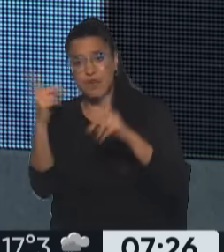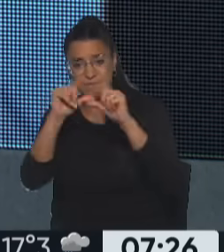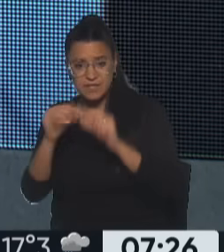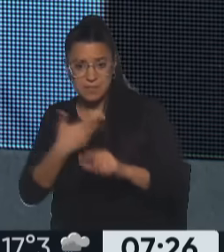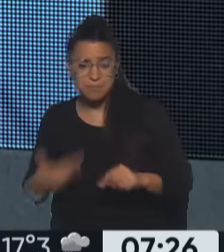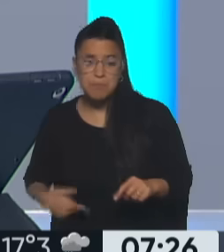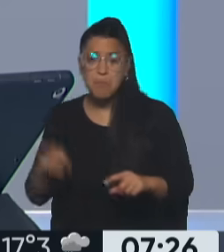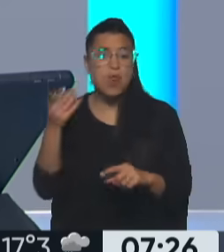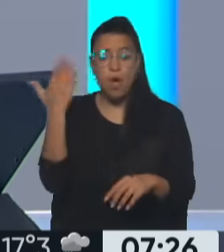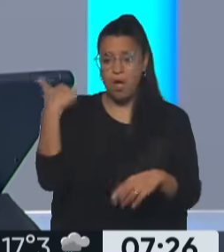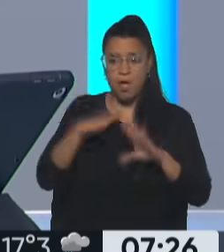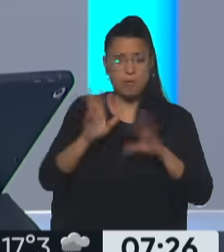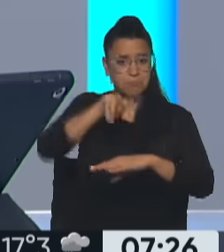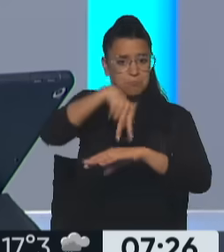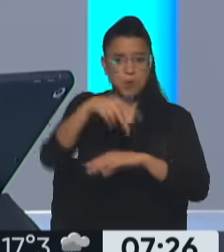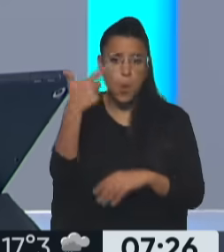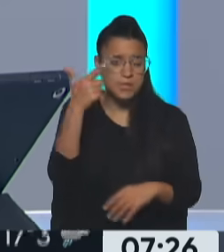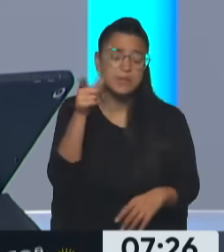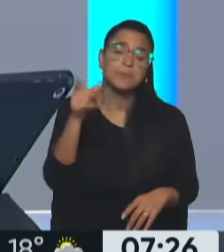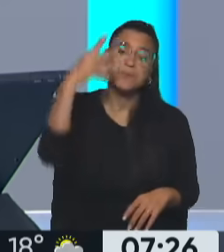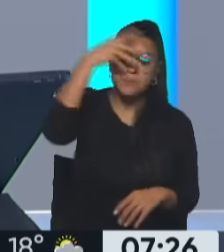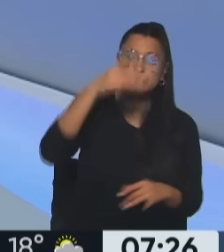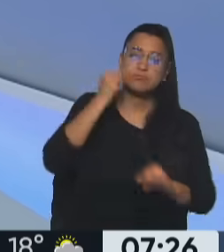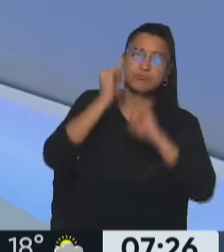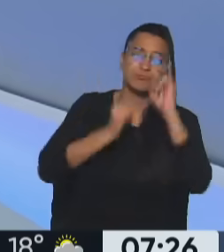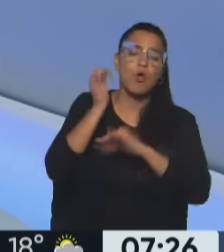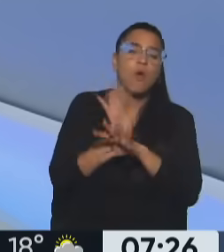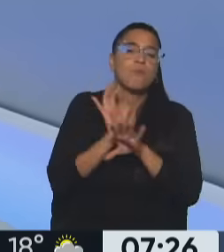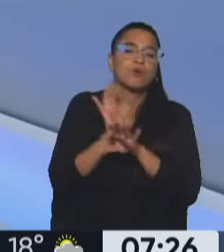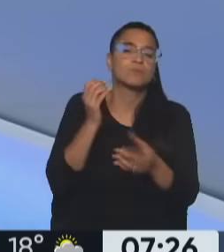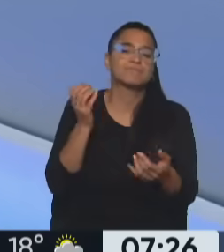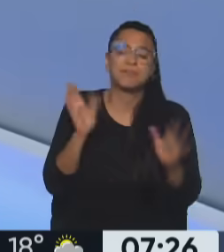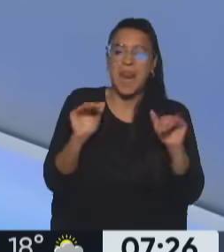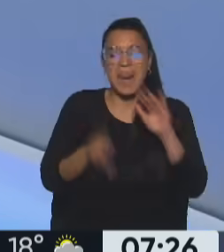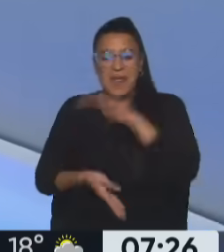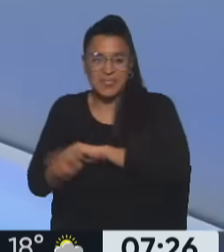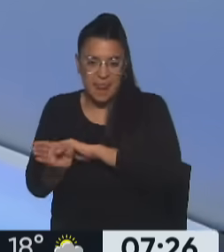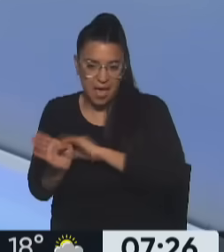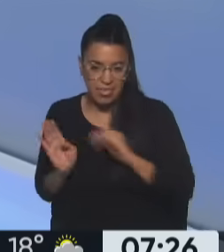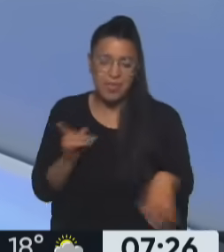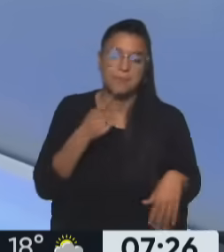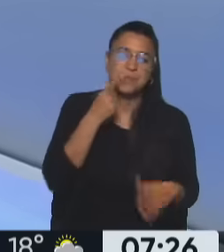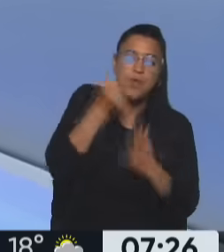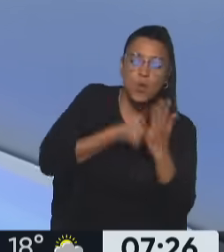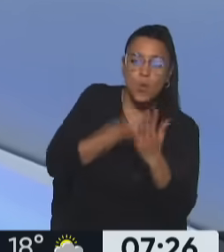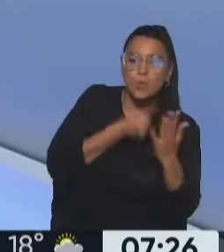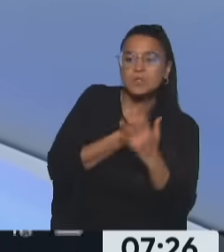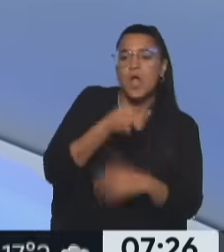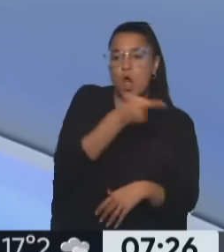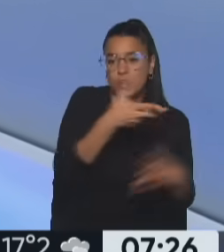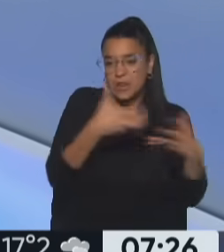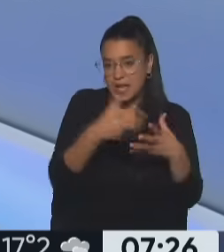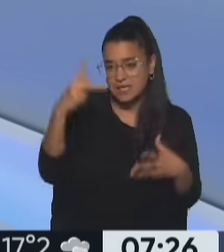escenario. No, y además un discurso de Patricia Bullrich que parecía más en retirada, ¿no? Sosteniendo esto de la lucha